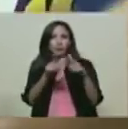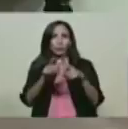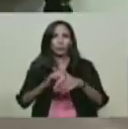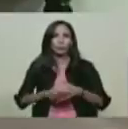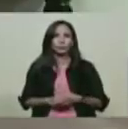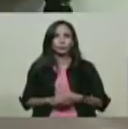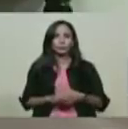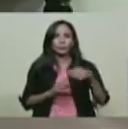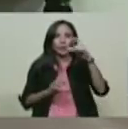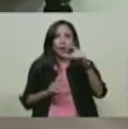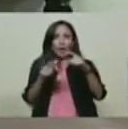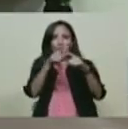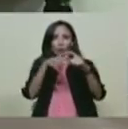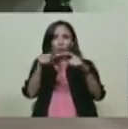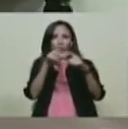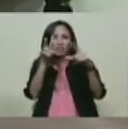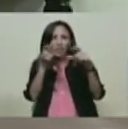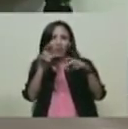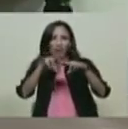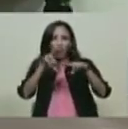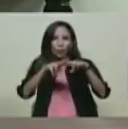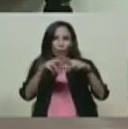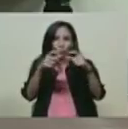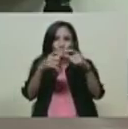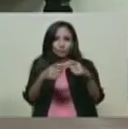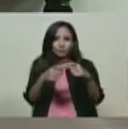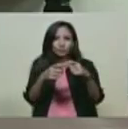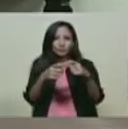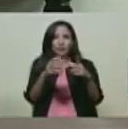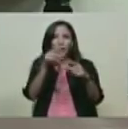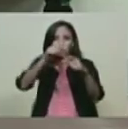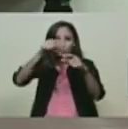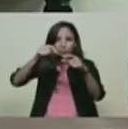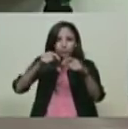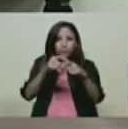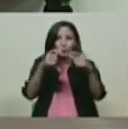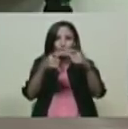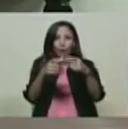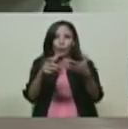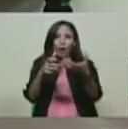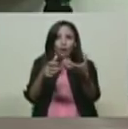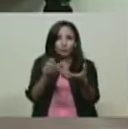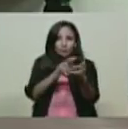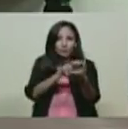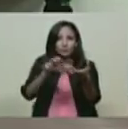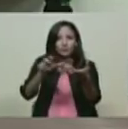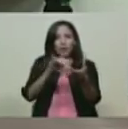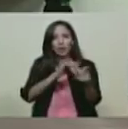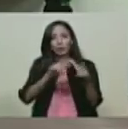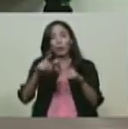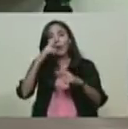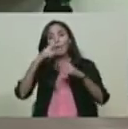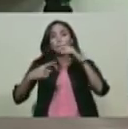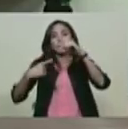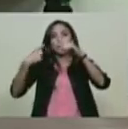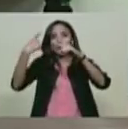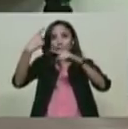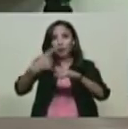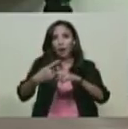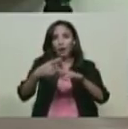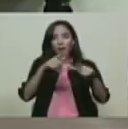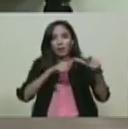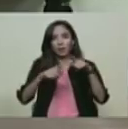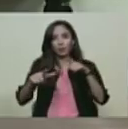Y ahí está, pasa directo al centro de mando. Y a partir de mañana,